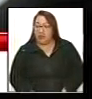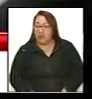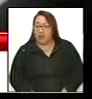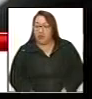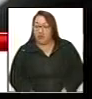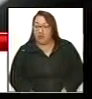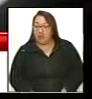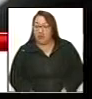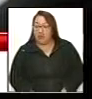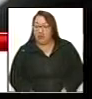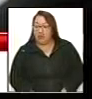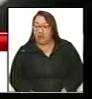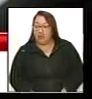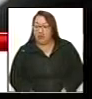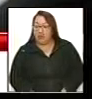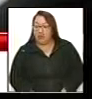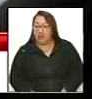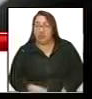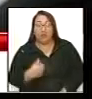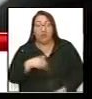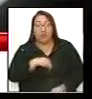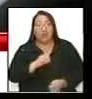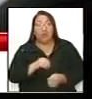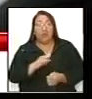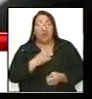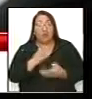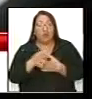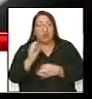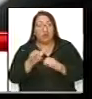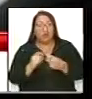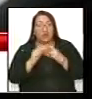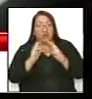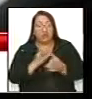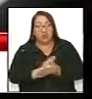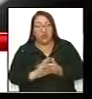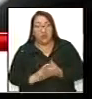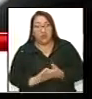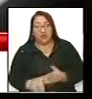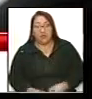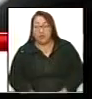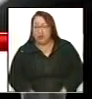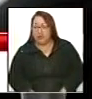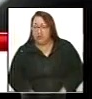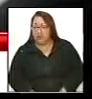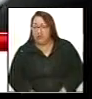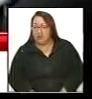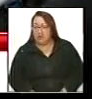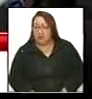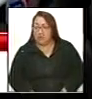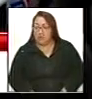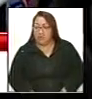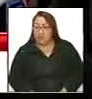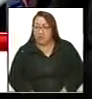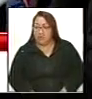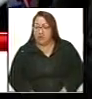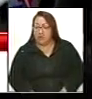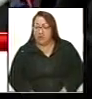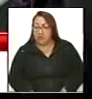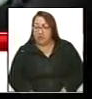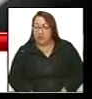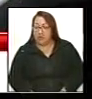tienen que destinar partidas presupuestarias no previstas para responder responsablemente ante los titulares de derechos.